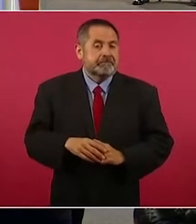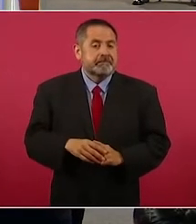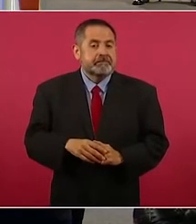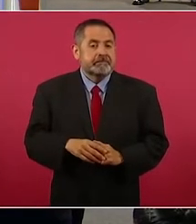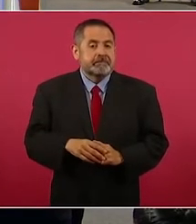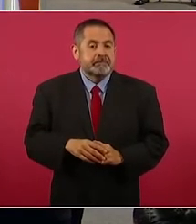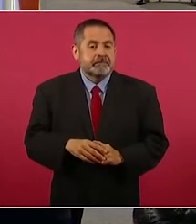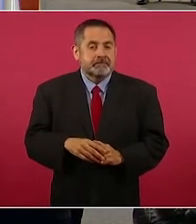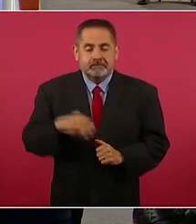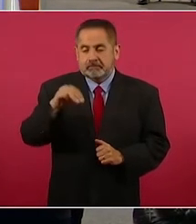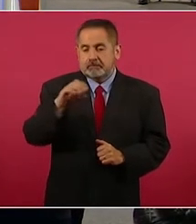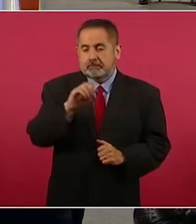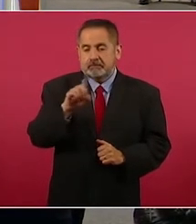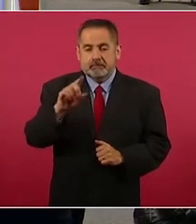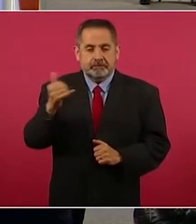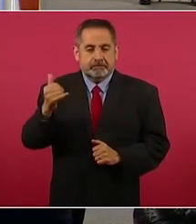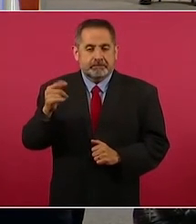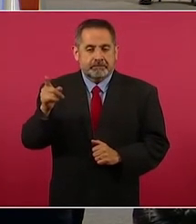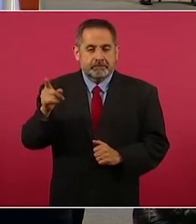Modi